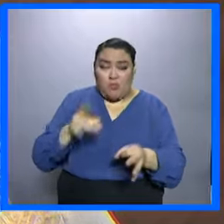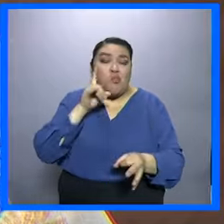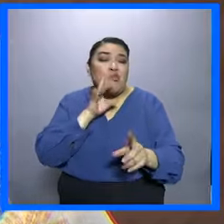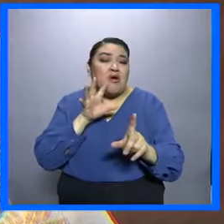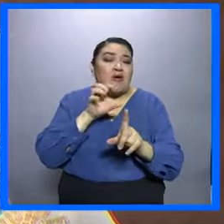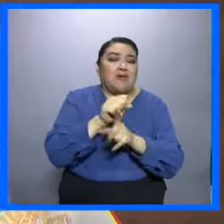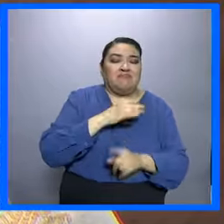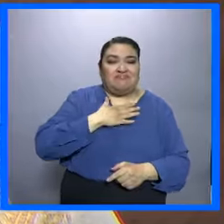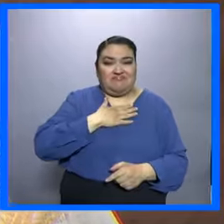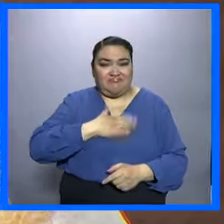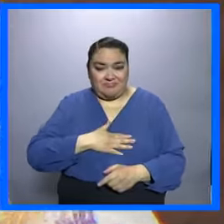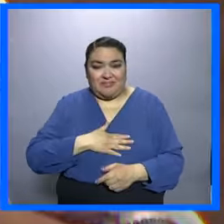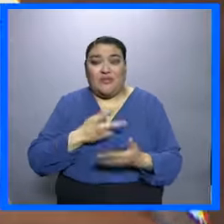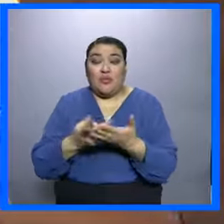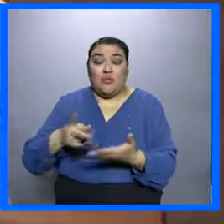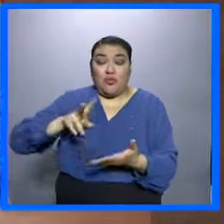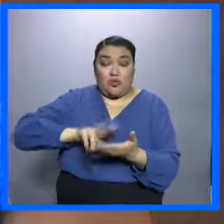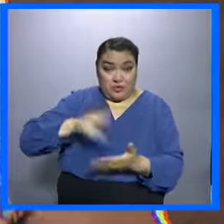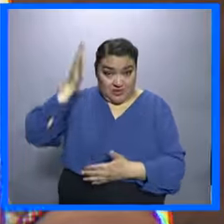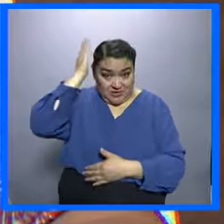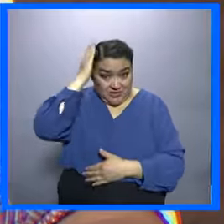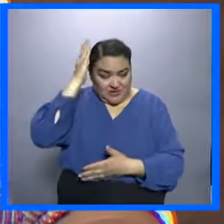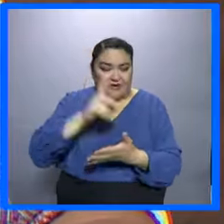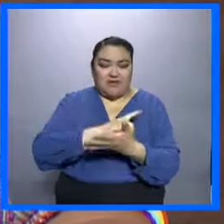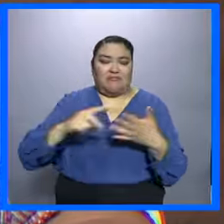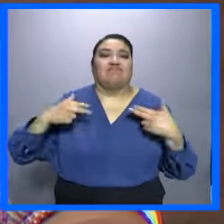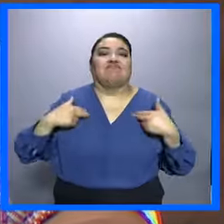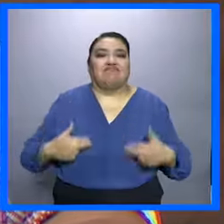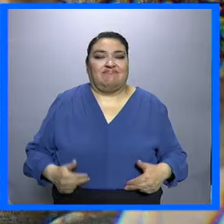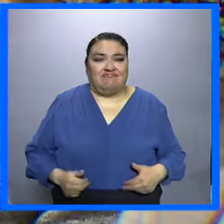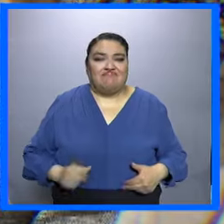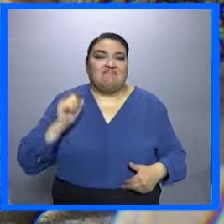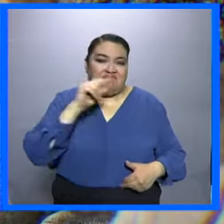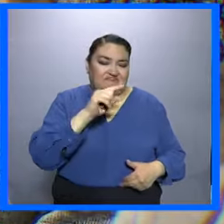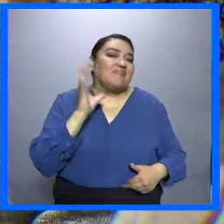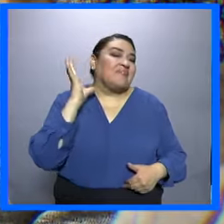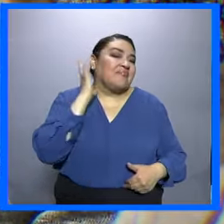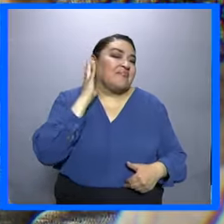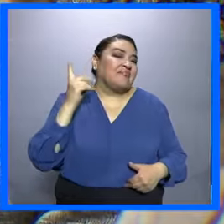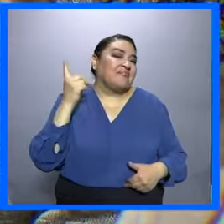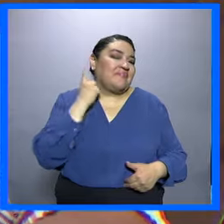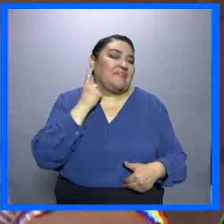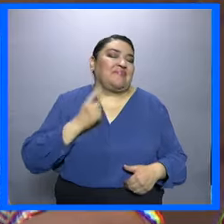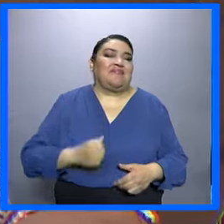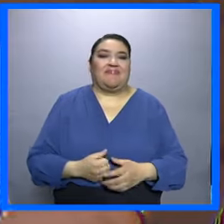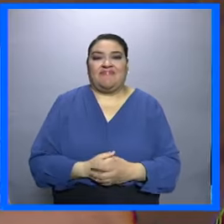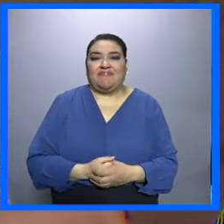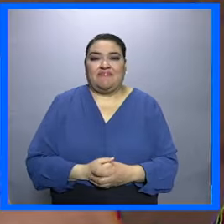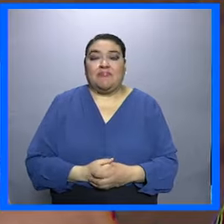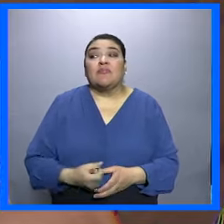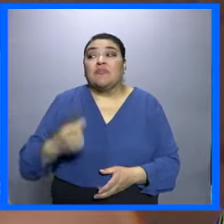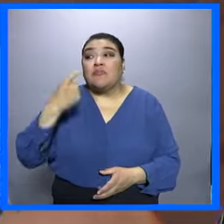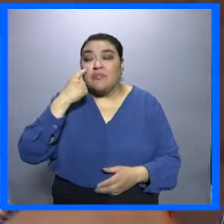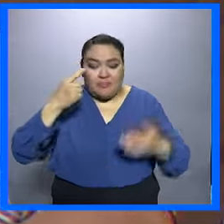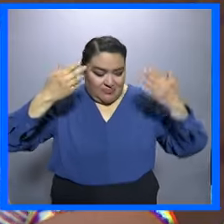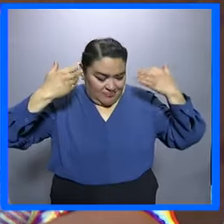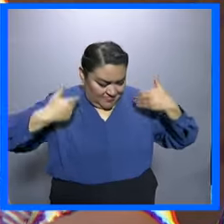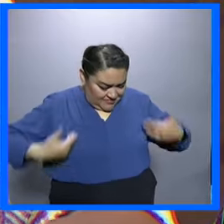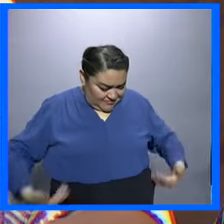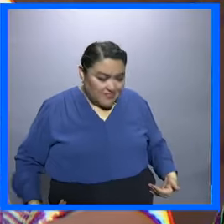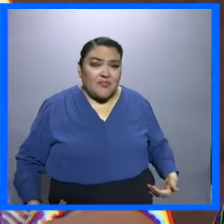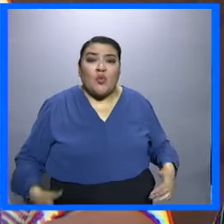Mujeres Periodistas y Defensoras de Derechos Humanos en la Cámara de Diputados. Ven las secuelas